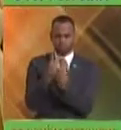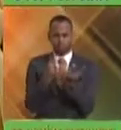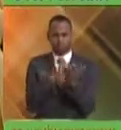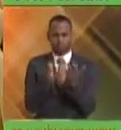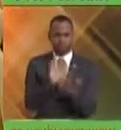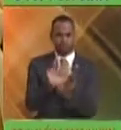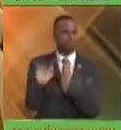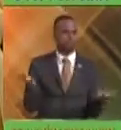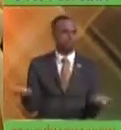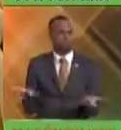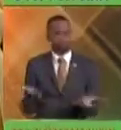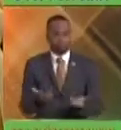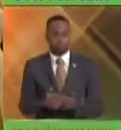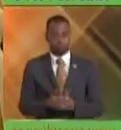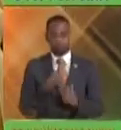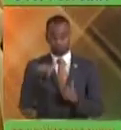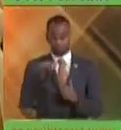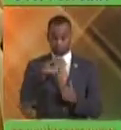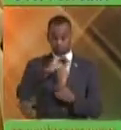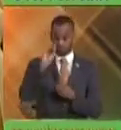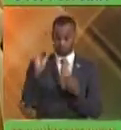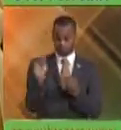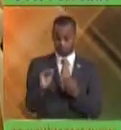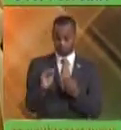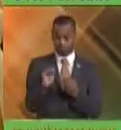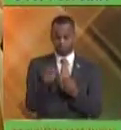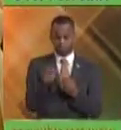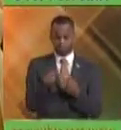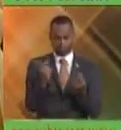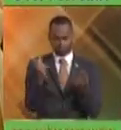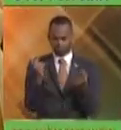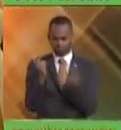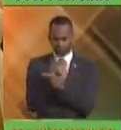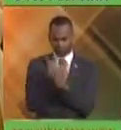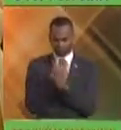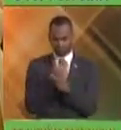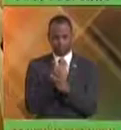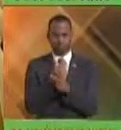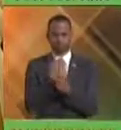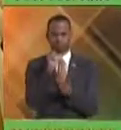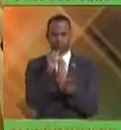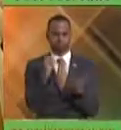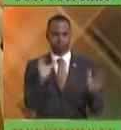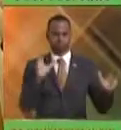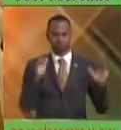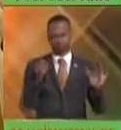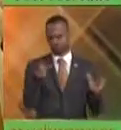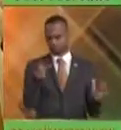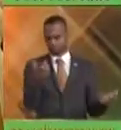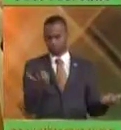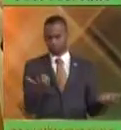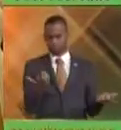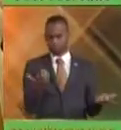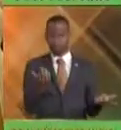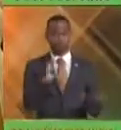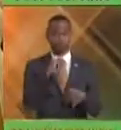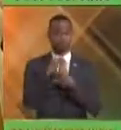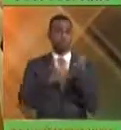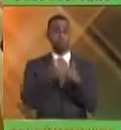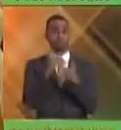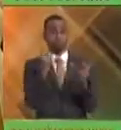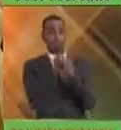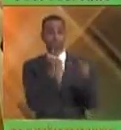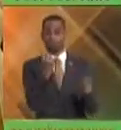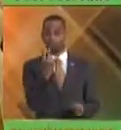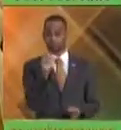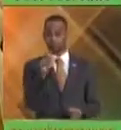decimos ese número refleja menos de la realidad entonces cuando vamos a tomar decisiones y los números internacionales también nos lo reflejan no son